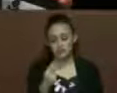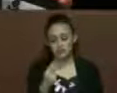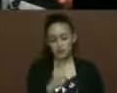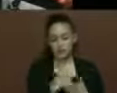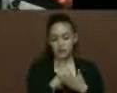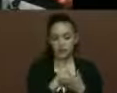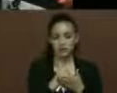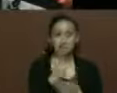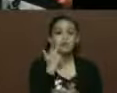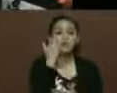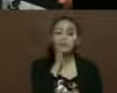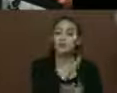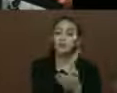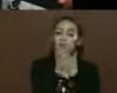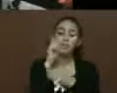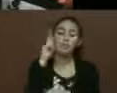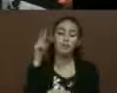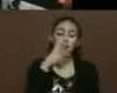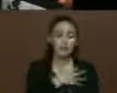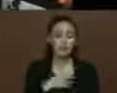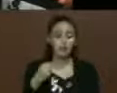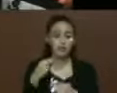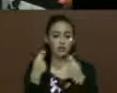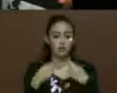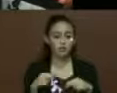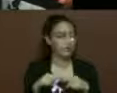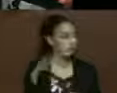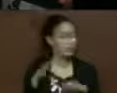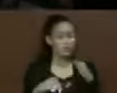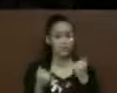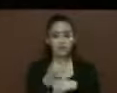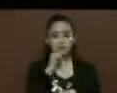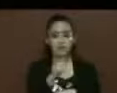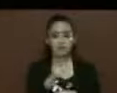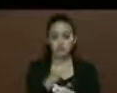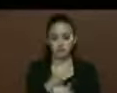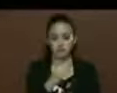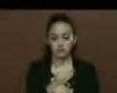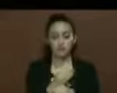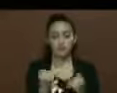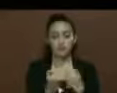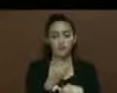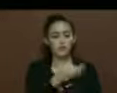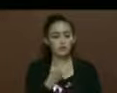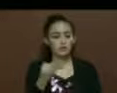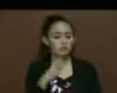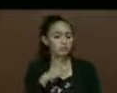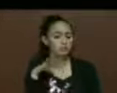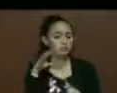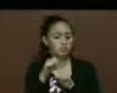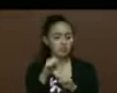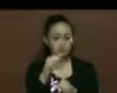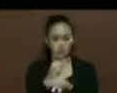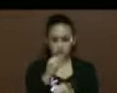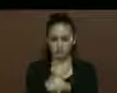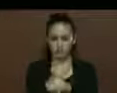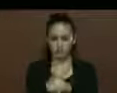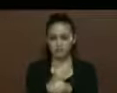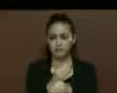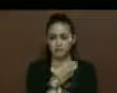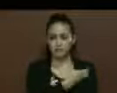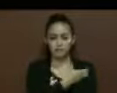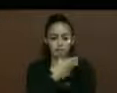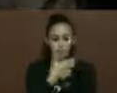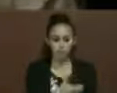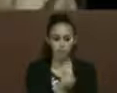o quieren ir a ver a sus hijos, a sus nietos en muchos casos ya. A la fecha se han podido